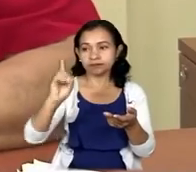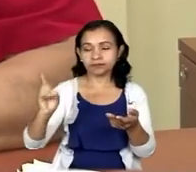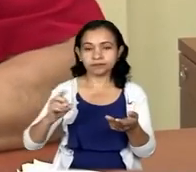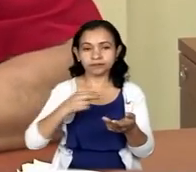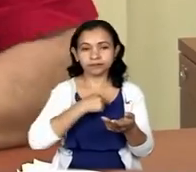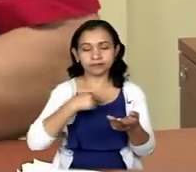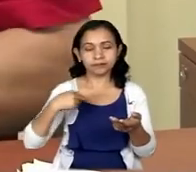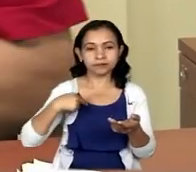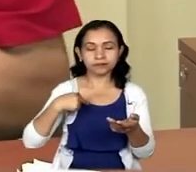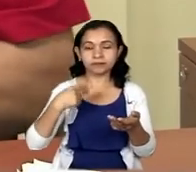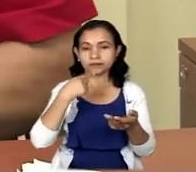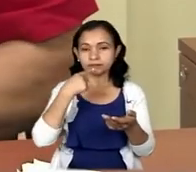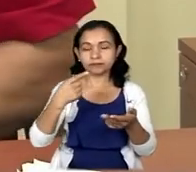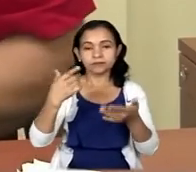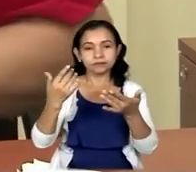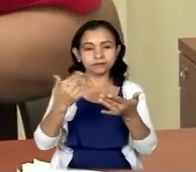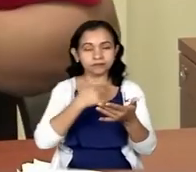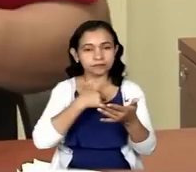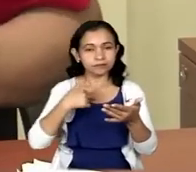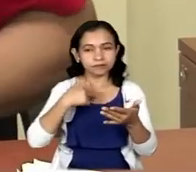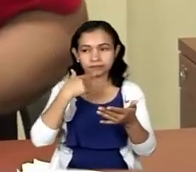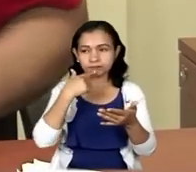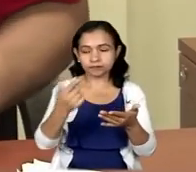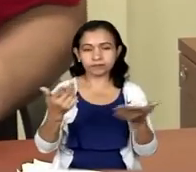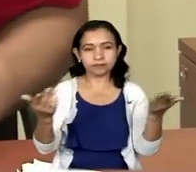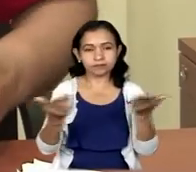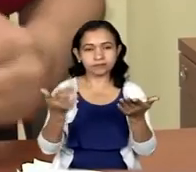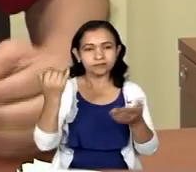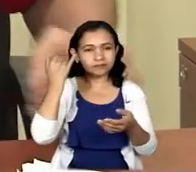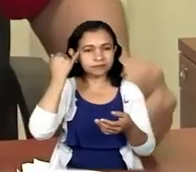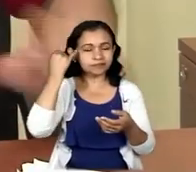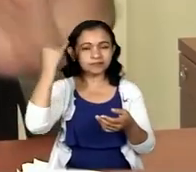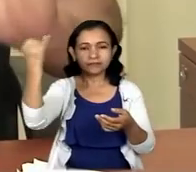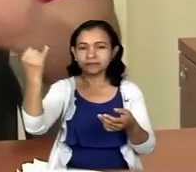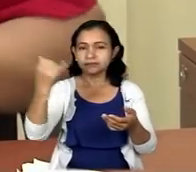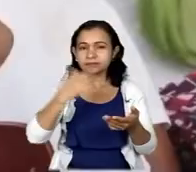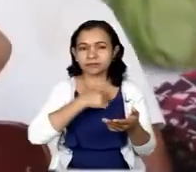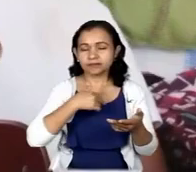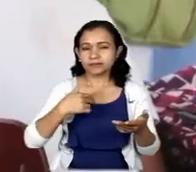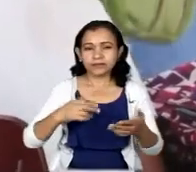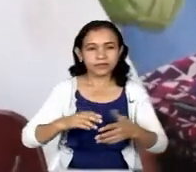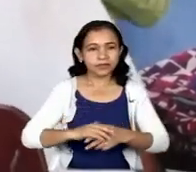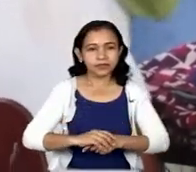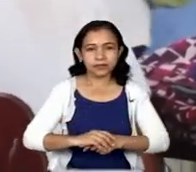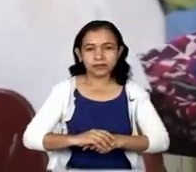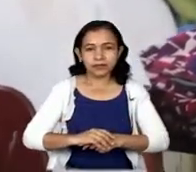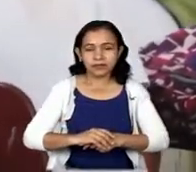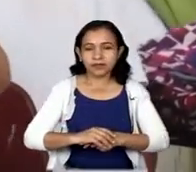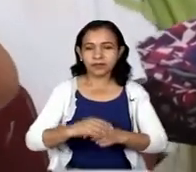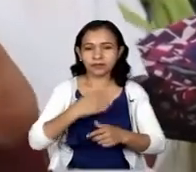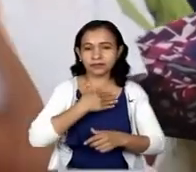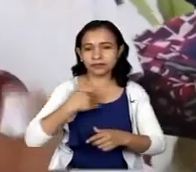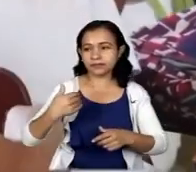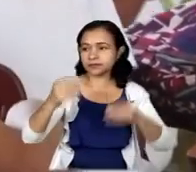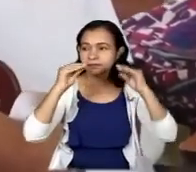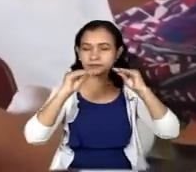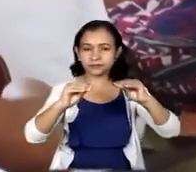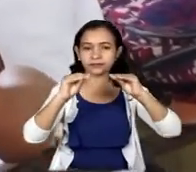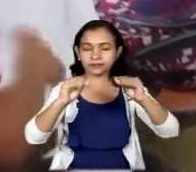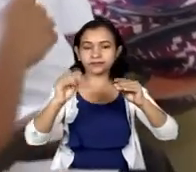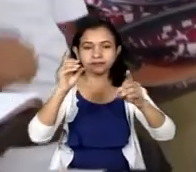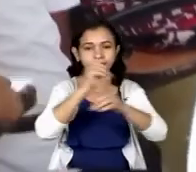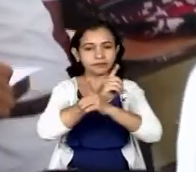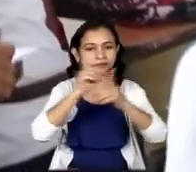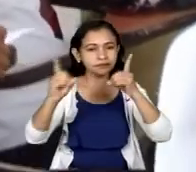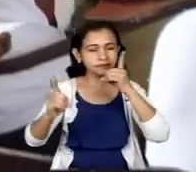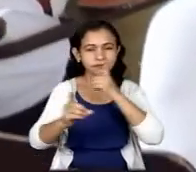avanzando bajo el concepto y la idea de respetar a la patria. La mejora de la educación pasa obligatoriamente